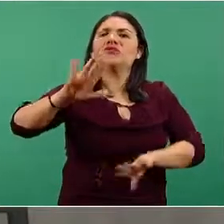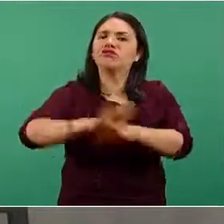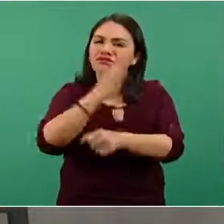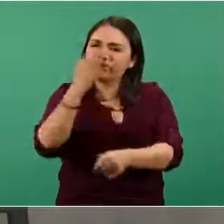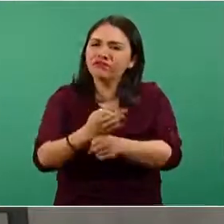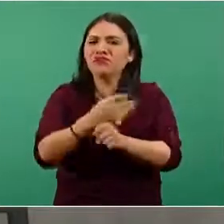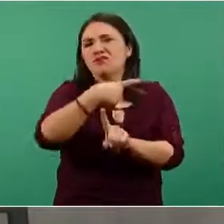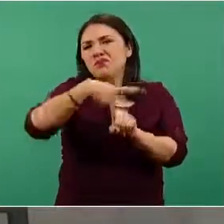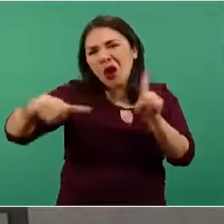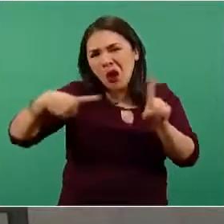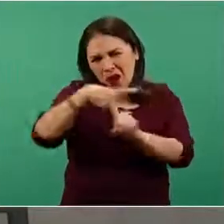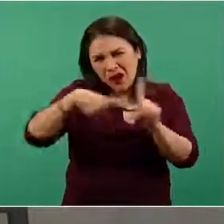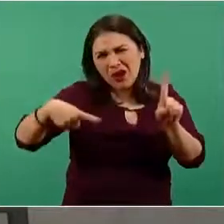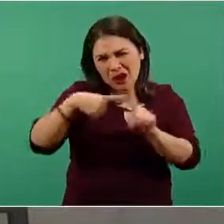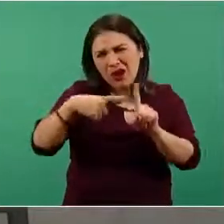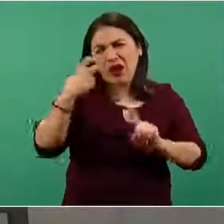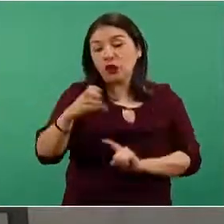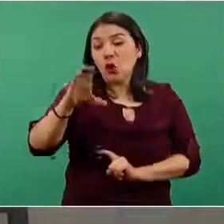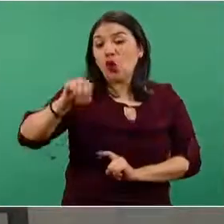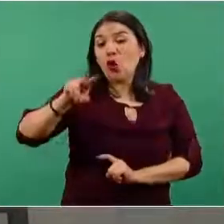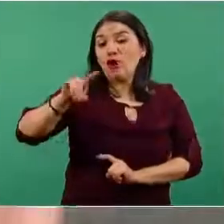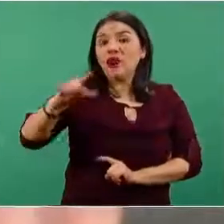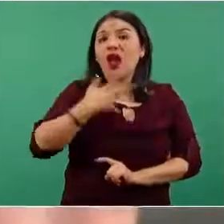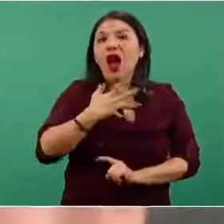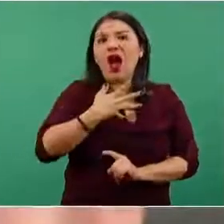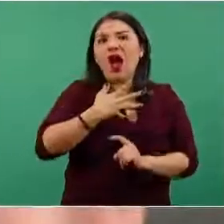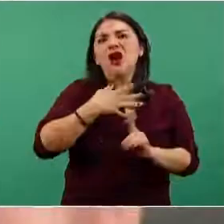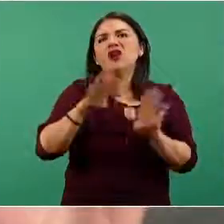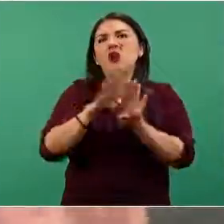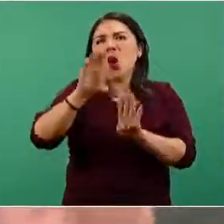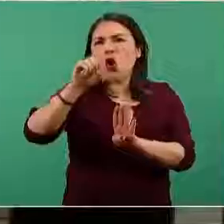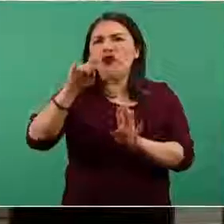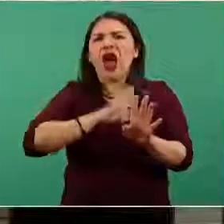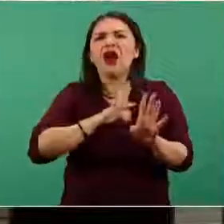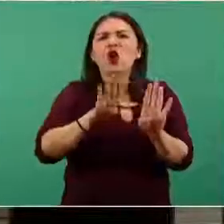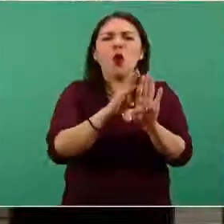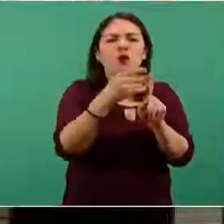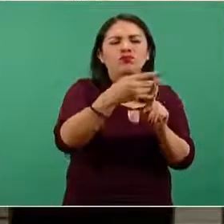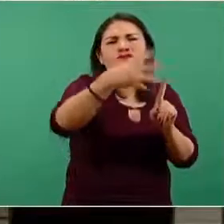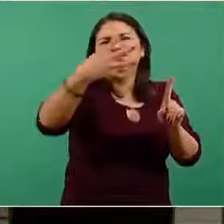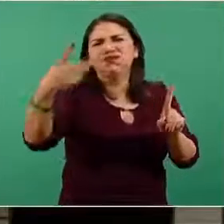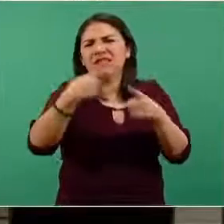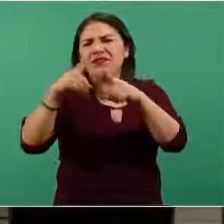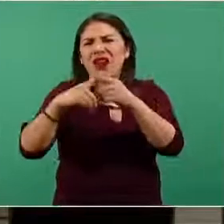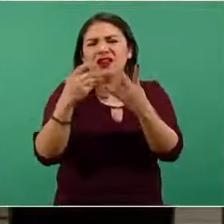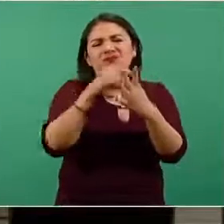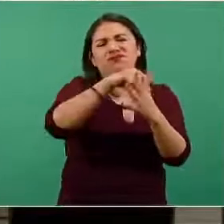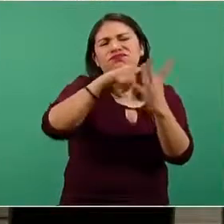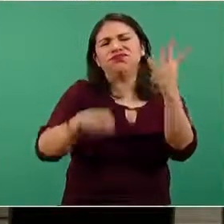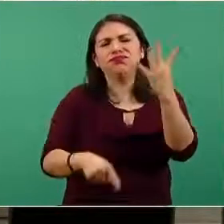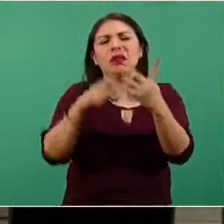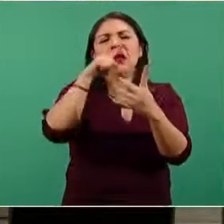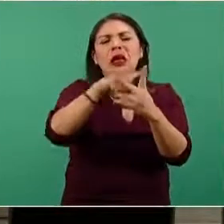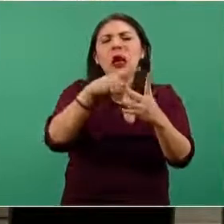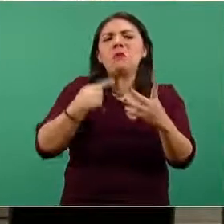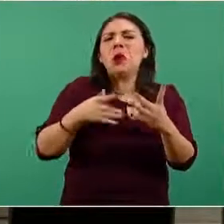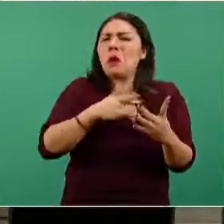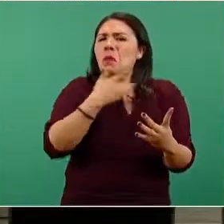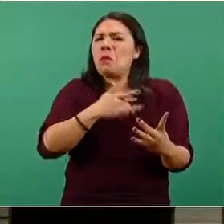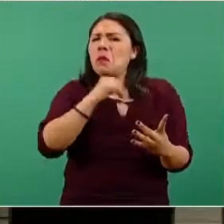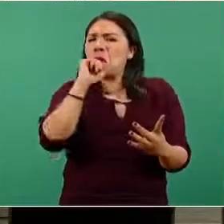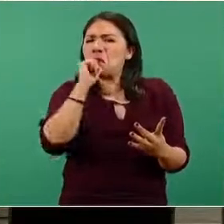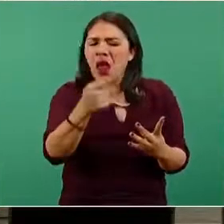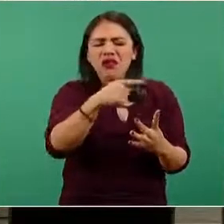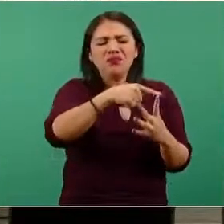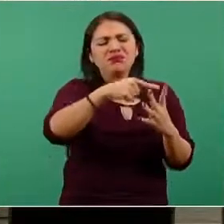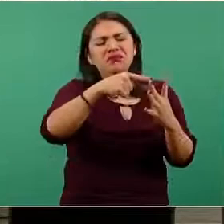es decir, COVID es una enfermedad que tiene todo un espectro clínico, desde personas prácticamente asintomáticas hasta personas